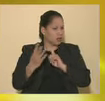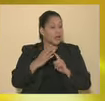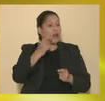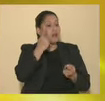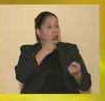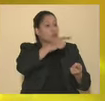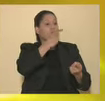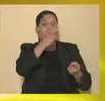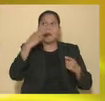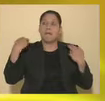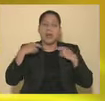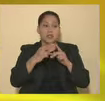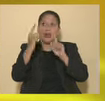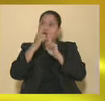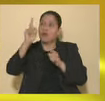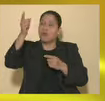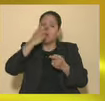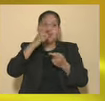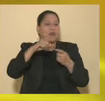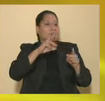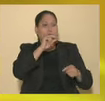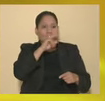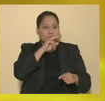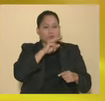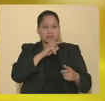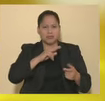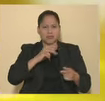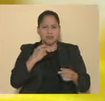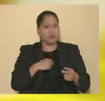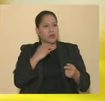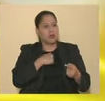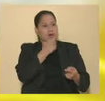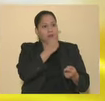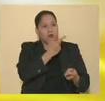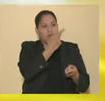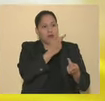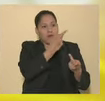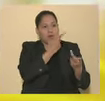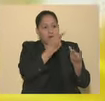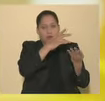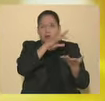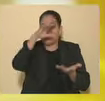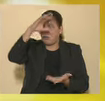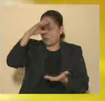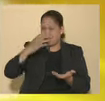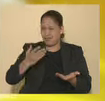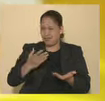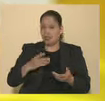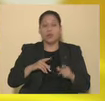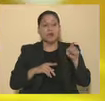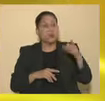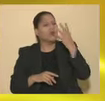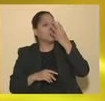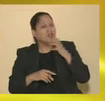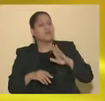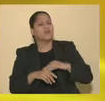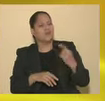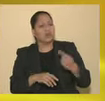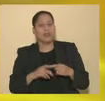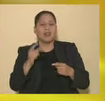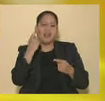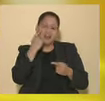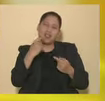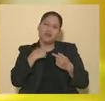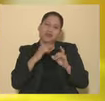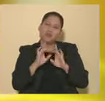esto y dile a la maestra y no te preocupes. Entonces una cosa, yo por ejemplo, ¿por qué estás triste? No, pues porque me pasó